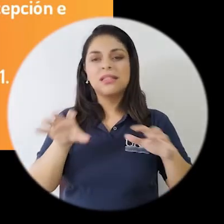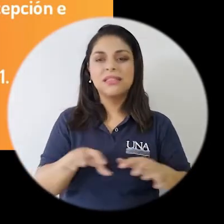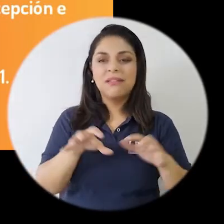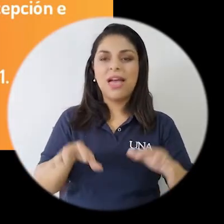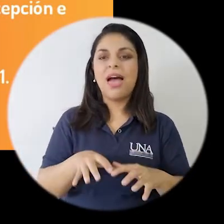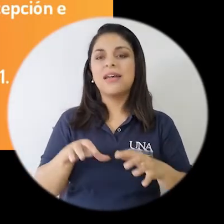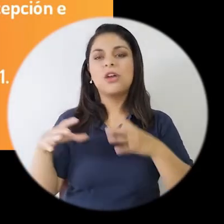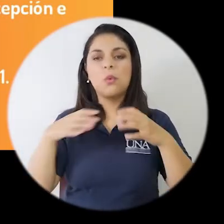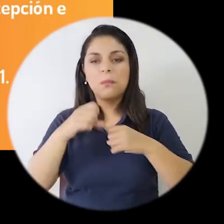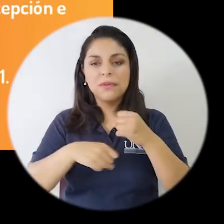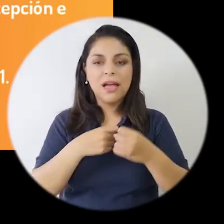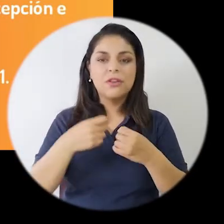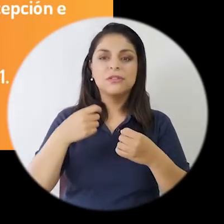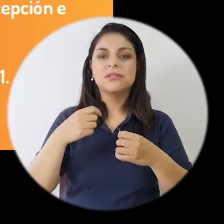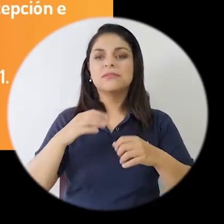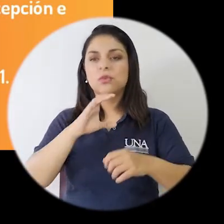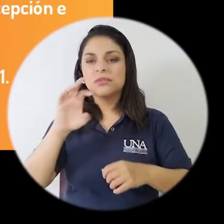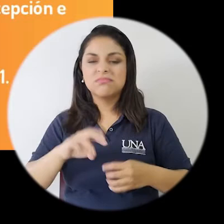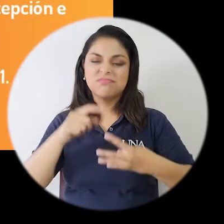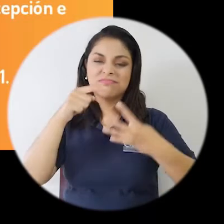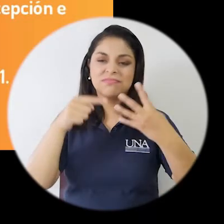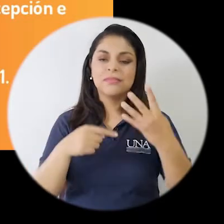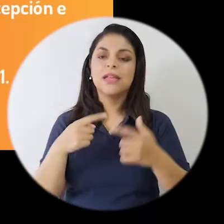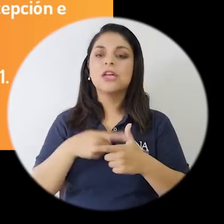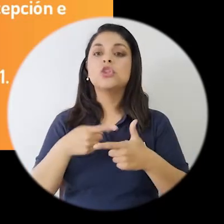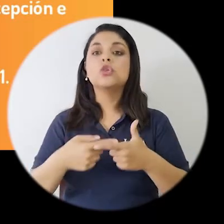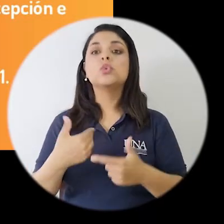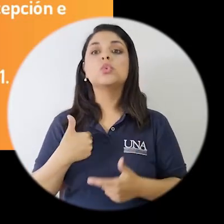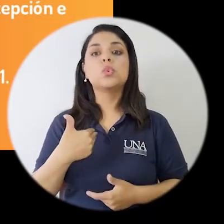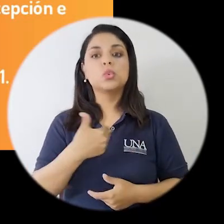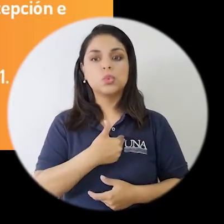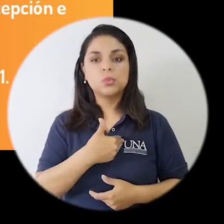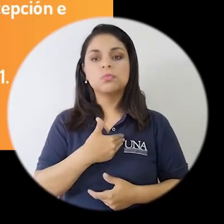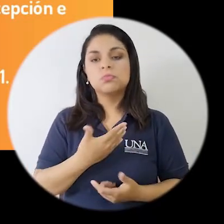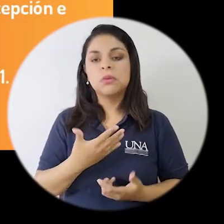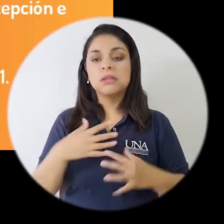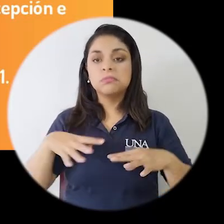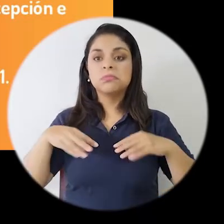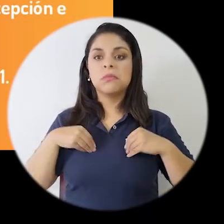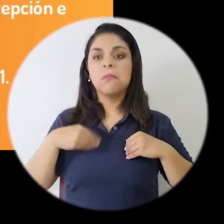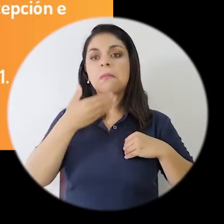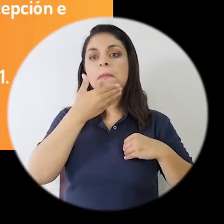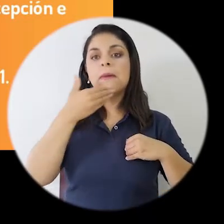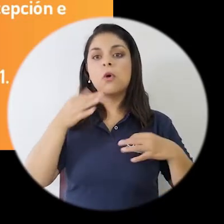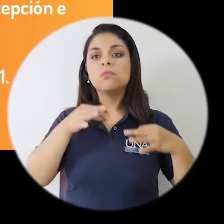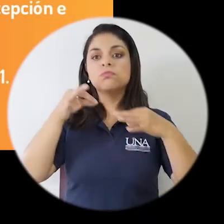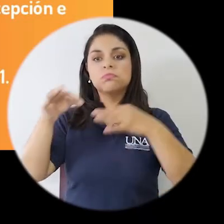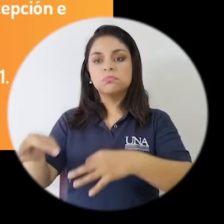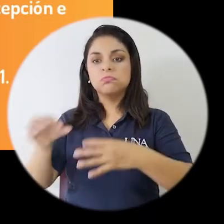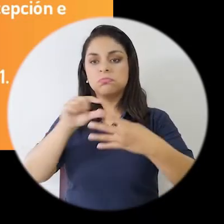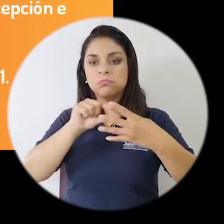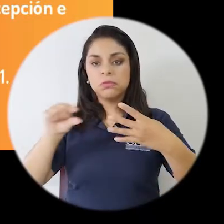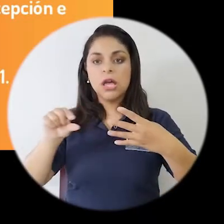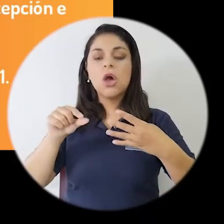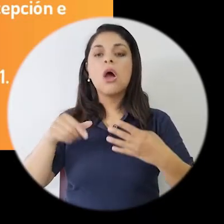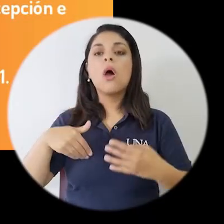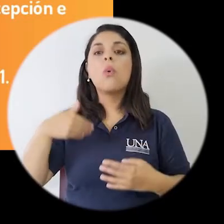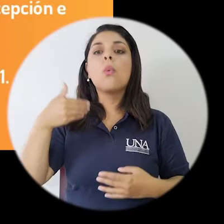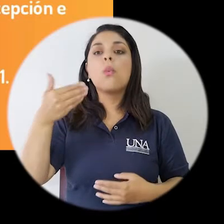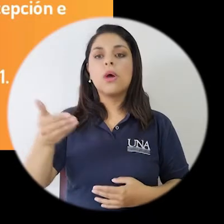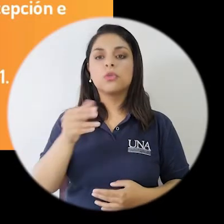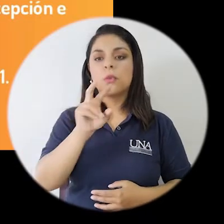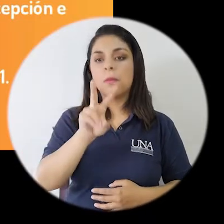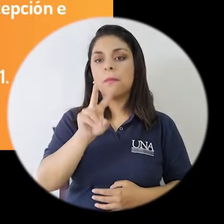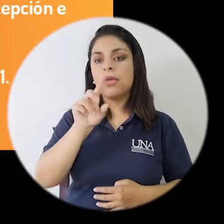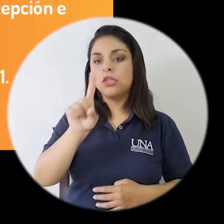Bicentenario, Sí. entonces pues se nos recomendó y aceptamos la sugerencia técnica de la experta de comunicación precisamente de pasarlo a la semana siguiente.